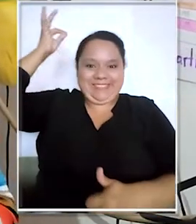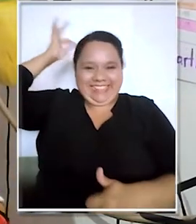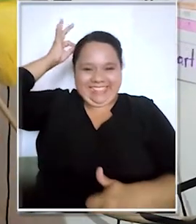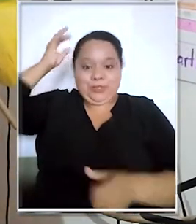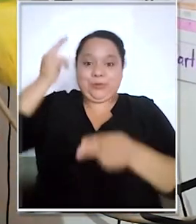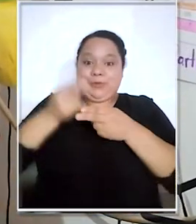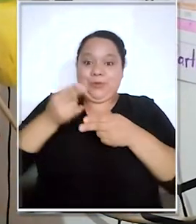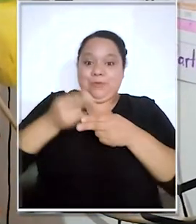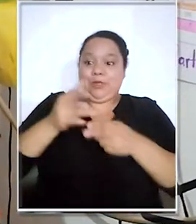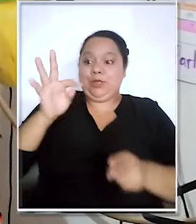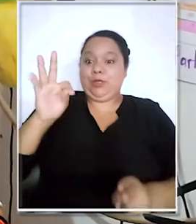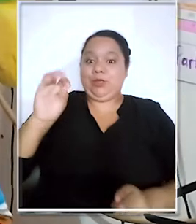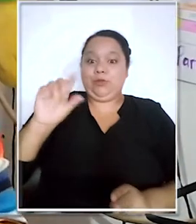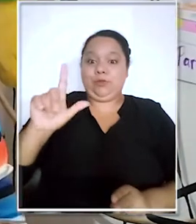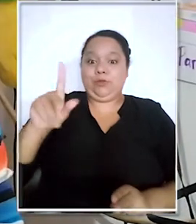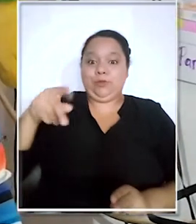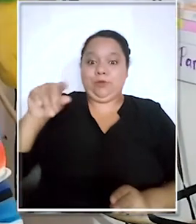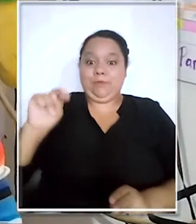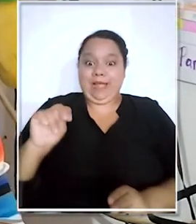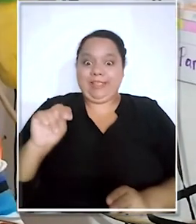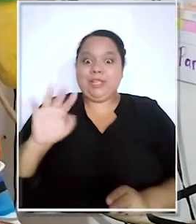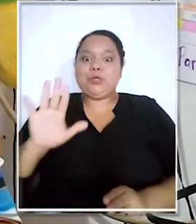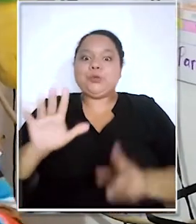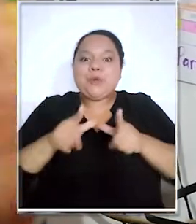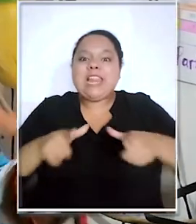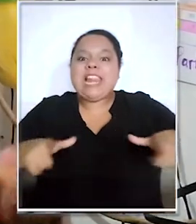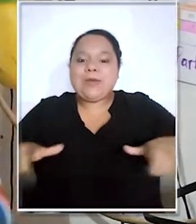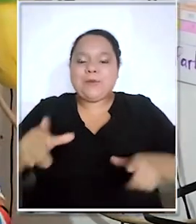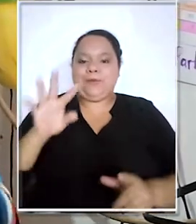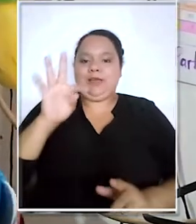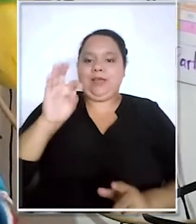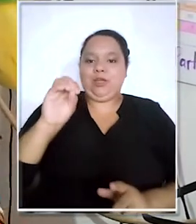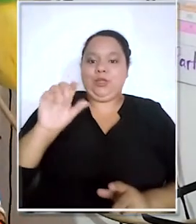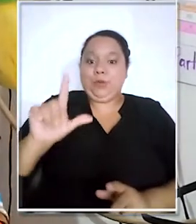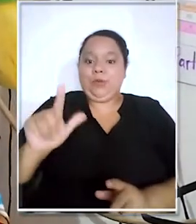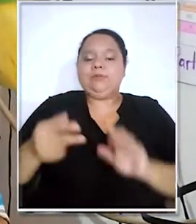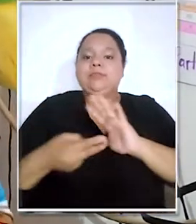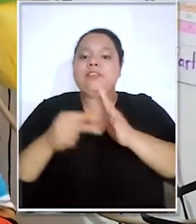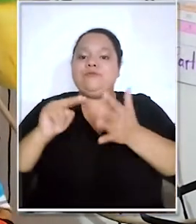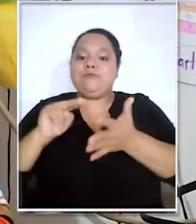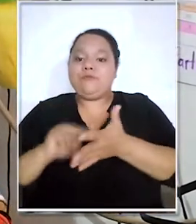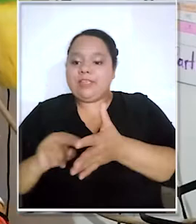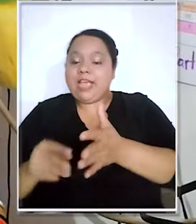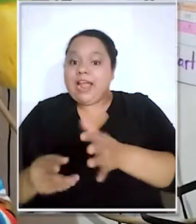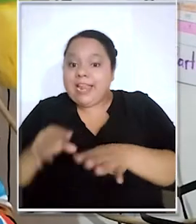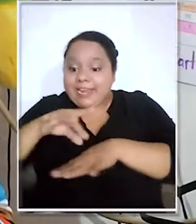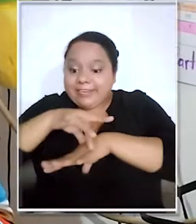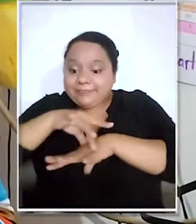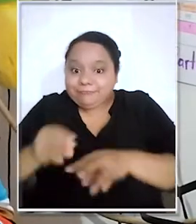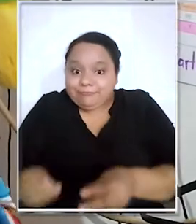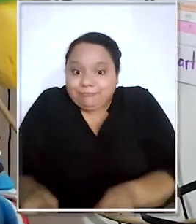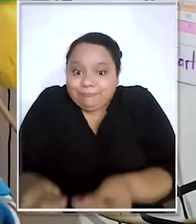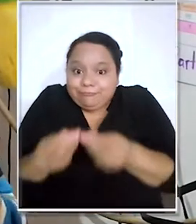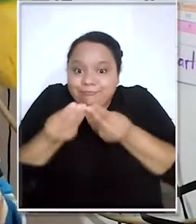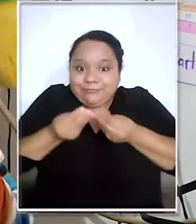proviene del nombre de su lengua, que es el Tol, significa producto de la tierra. También conservan su